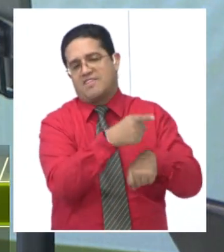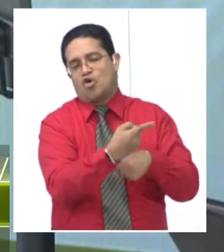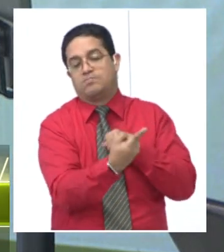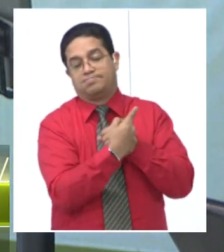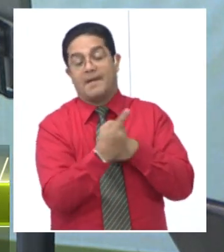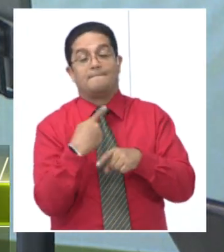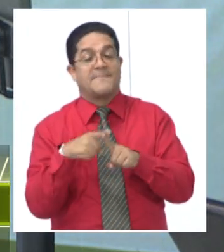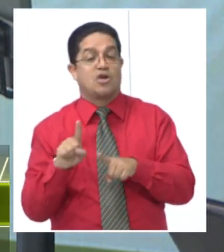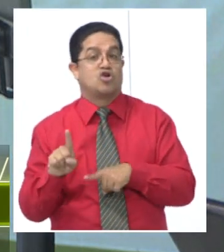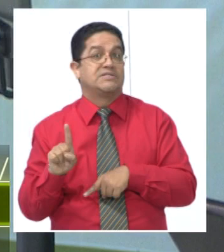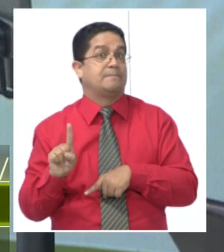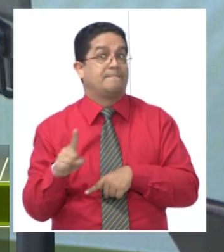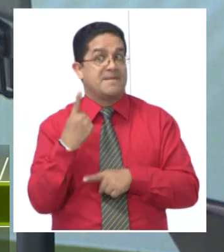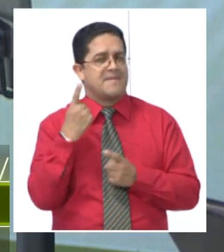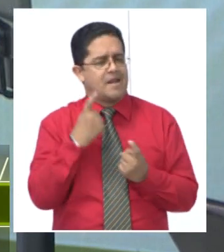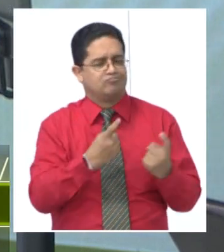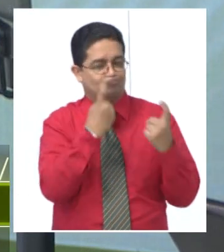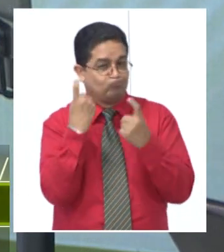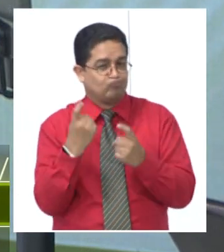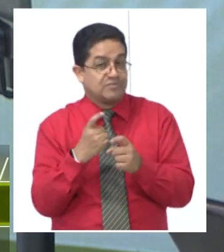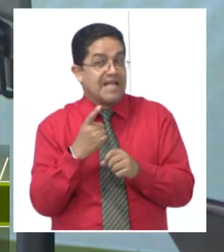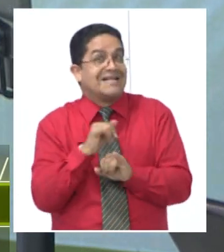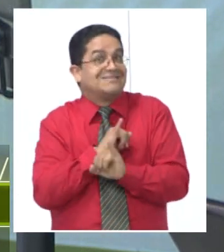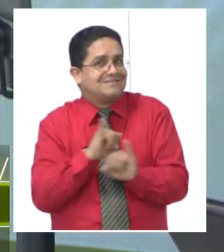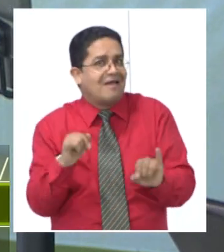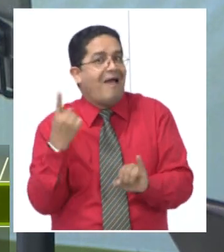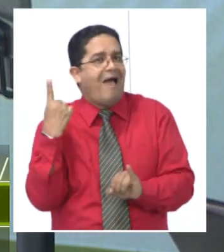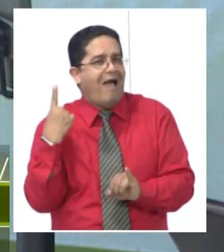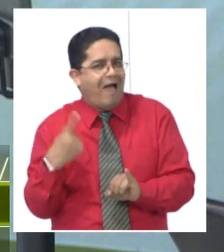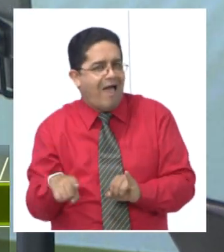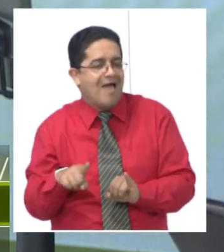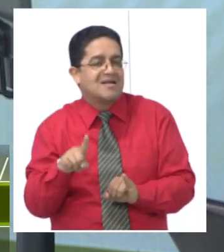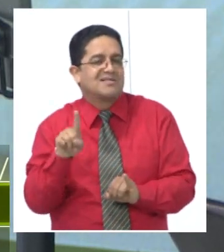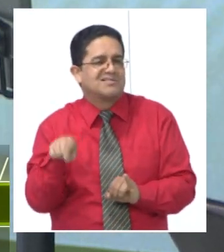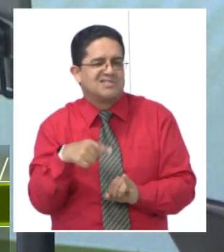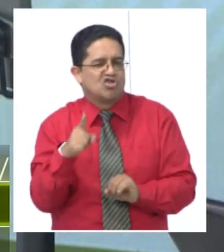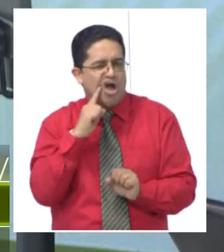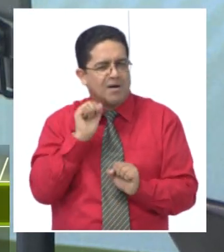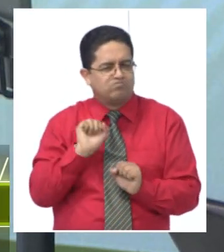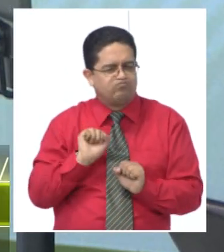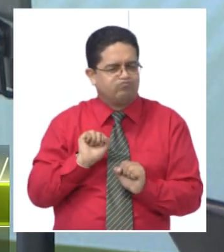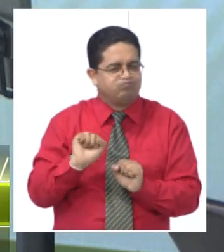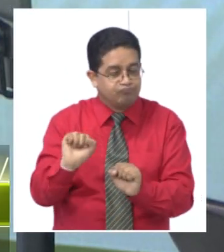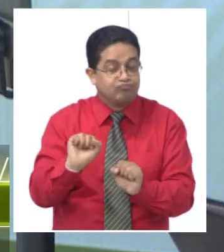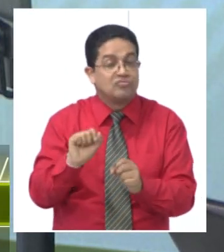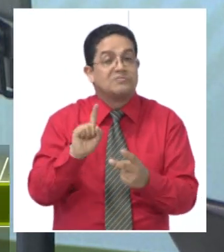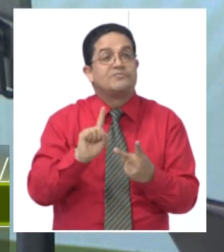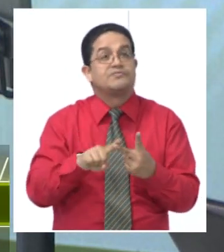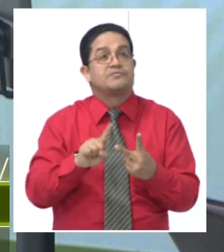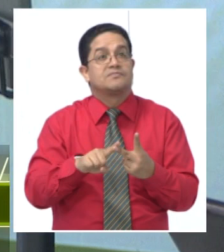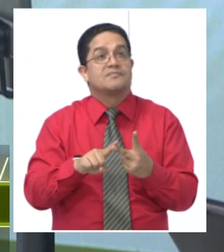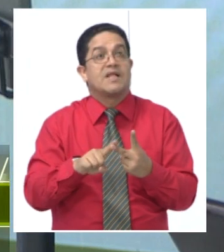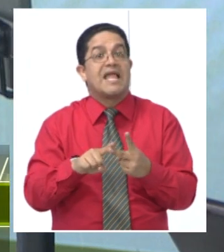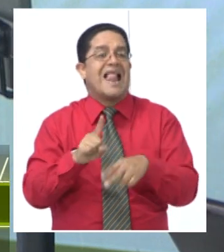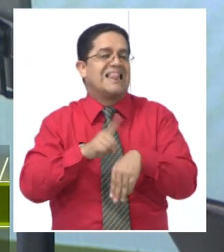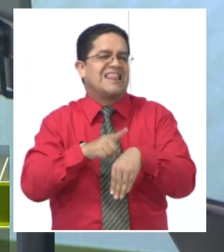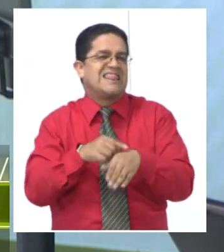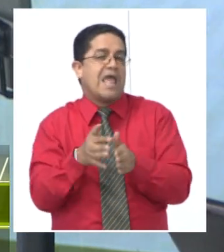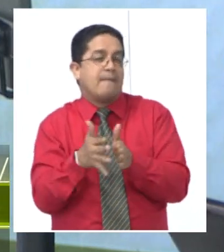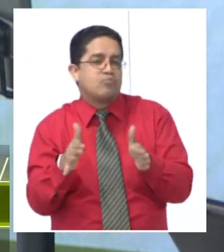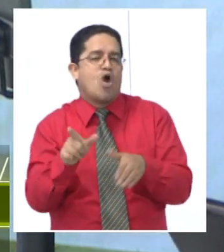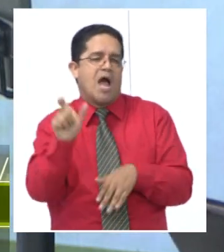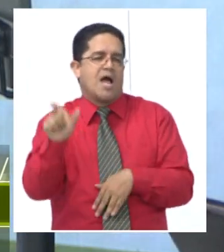primera prueba para entender si ya está presente o no, bien sea el antígeno o el anticuerpo, y el intervalo lo va a determinar ese